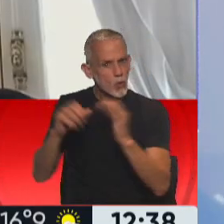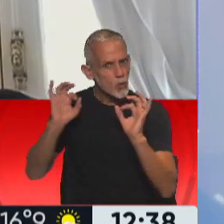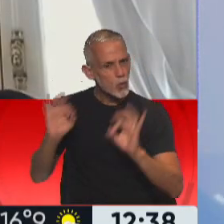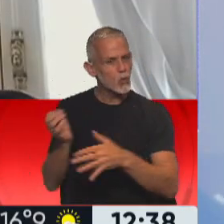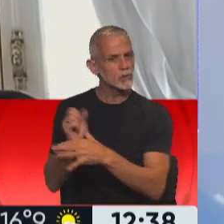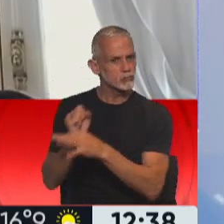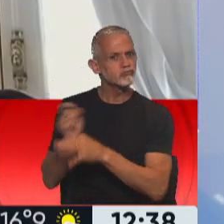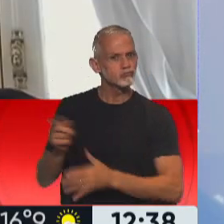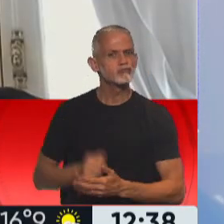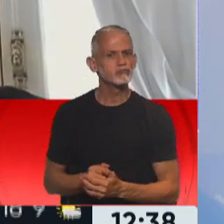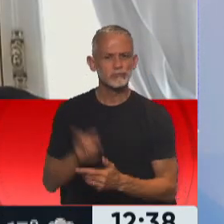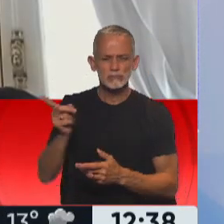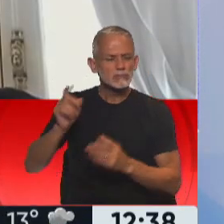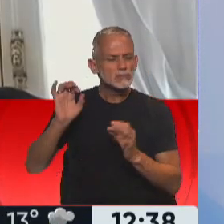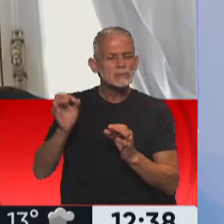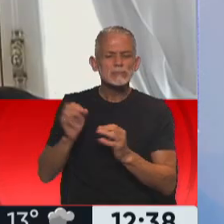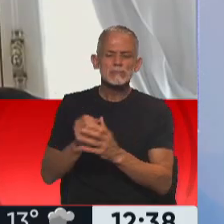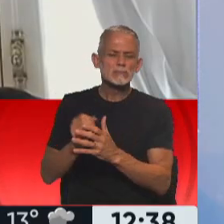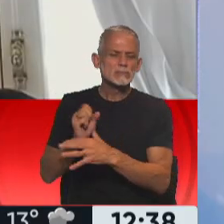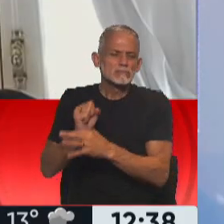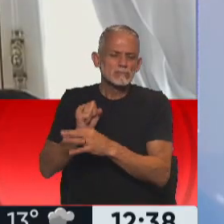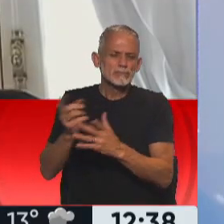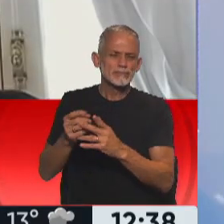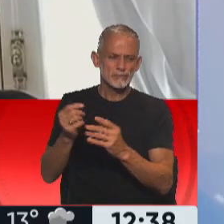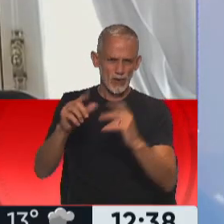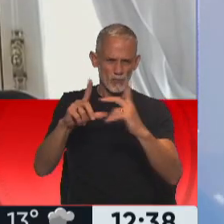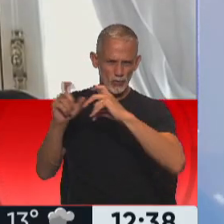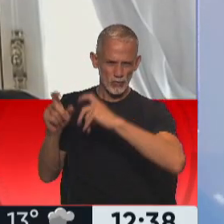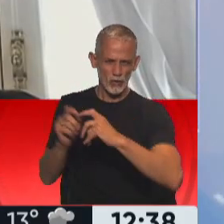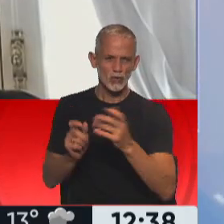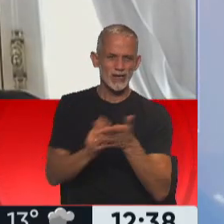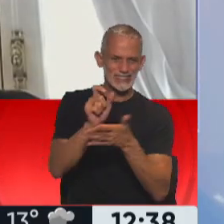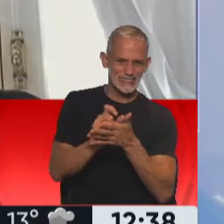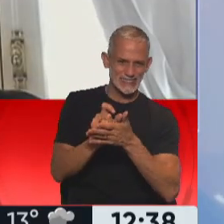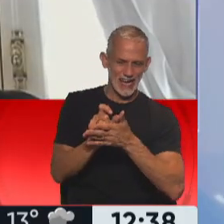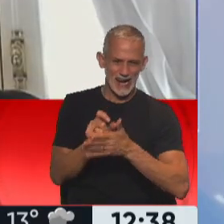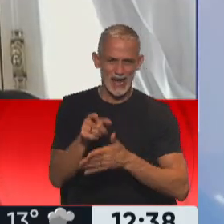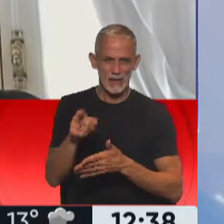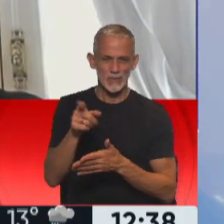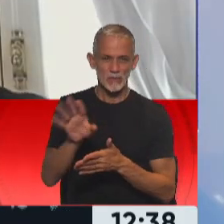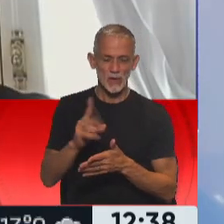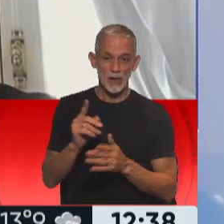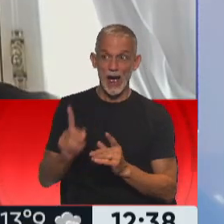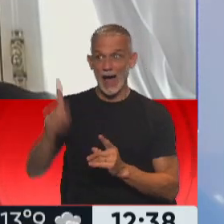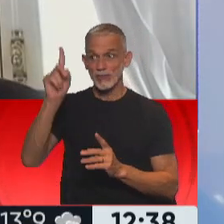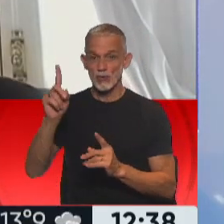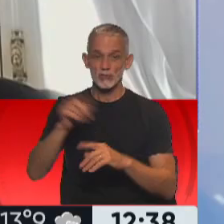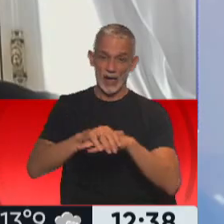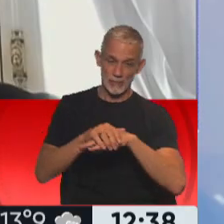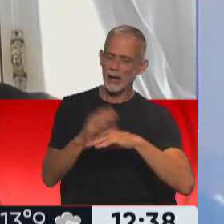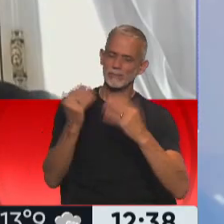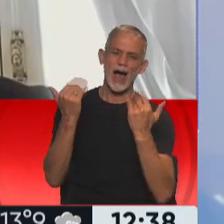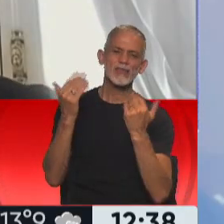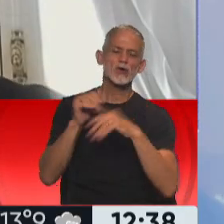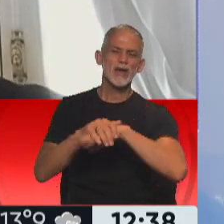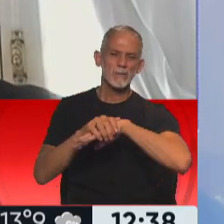tengo que recordar algo, yo lo despedía hoy con 2 fotos ahí en Instagram y ponía a Dios, amigo,